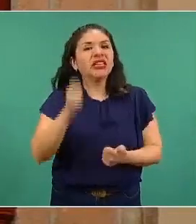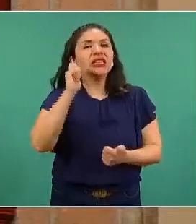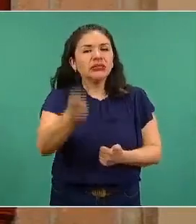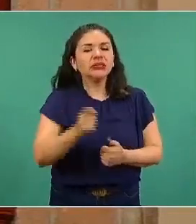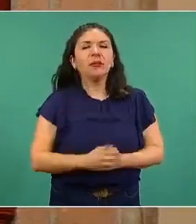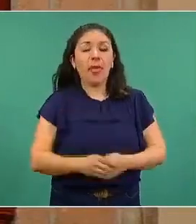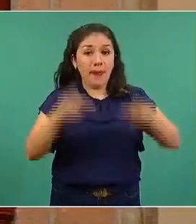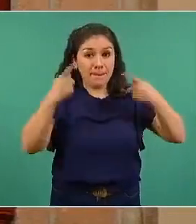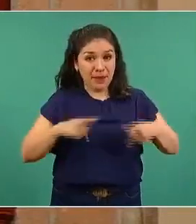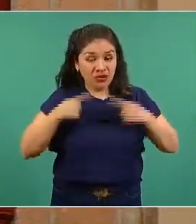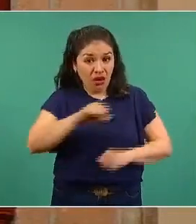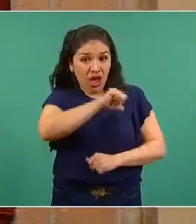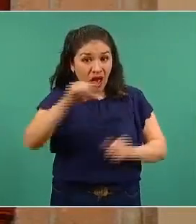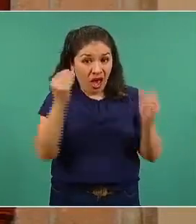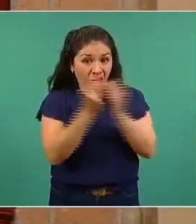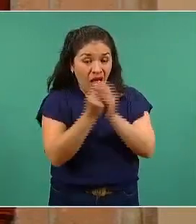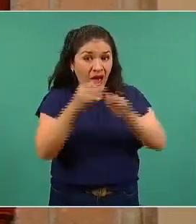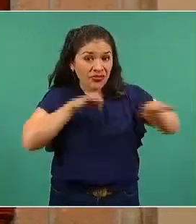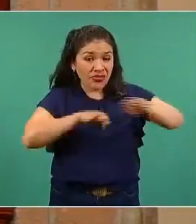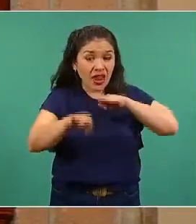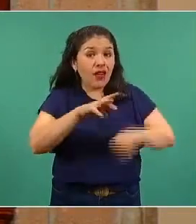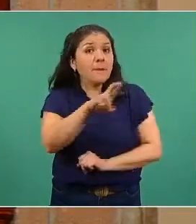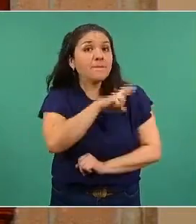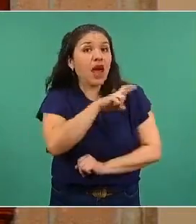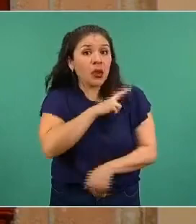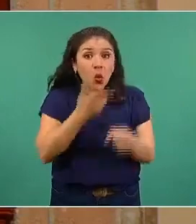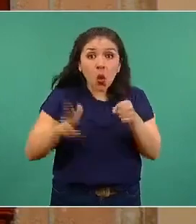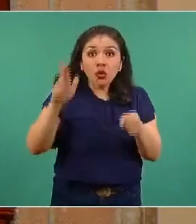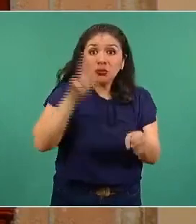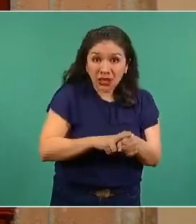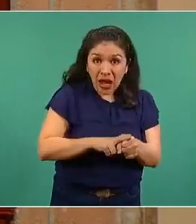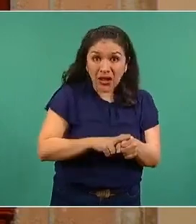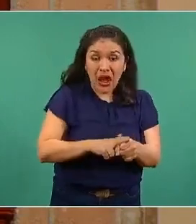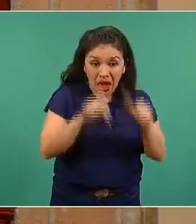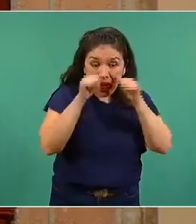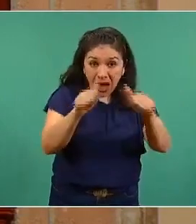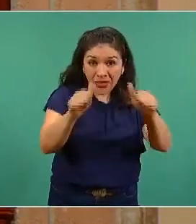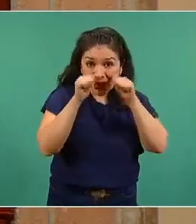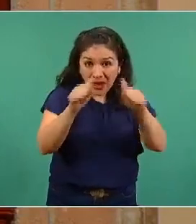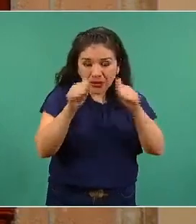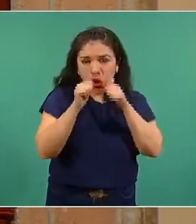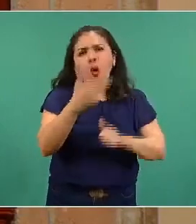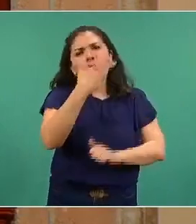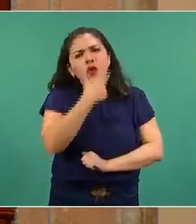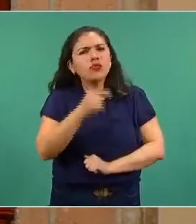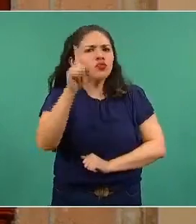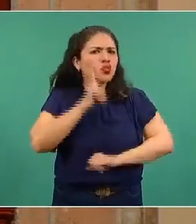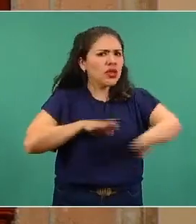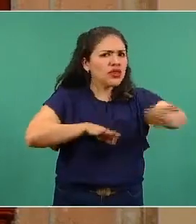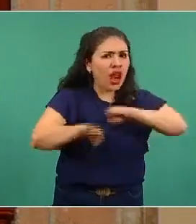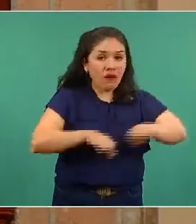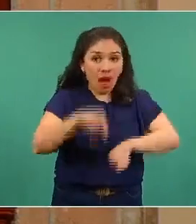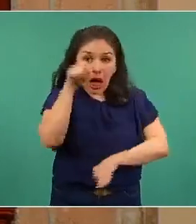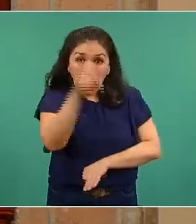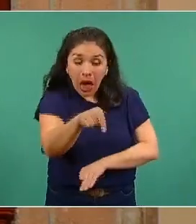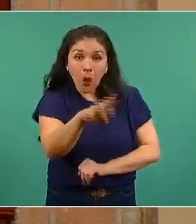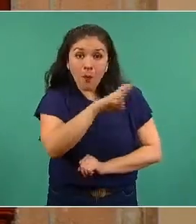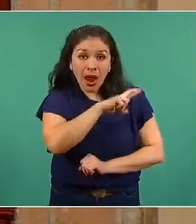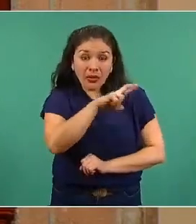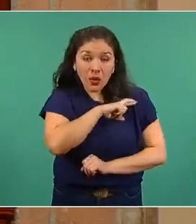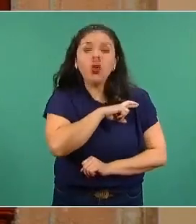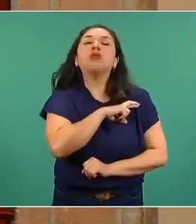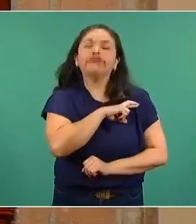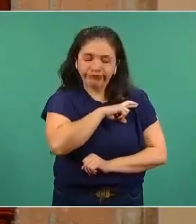que las personas que trabajan en el sector privado, en la parte de salud, los trabajadoras y trabajadores de salud del sector